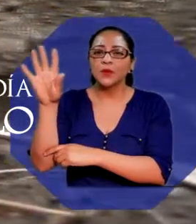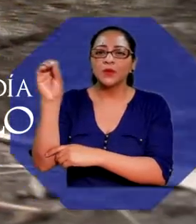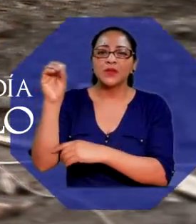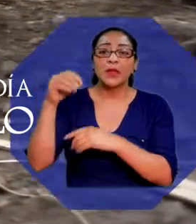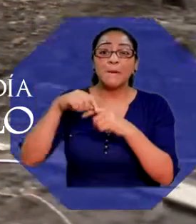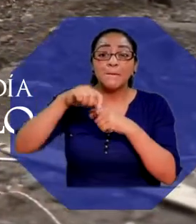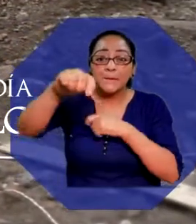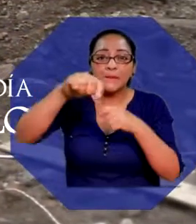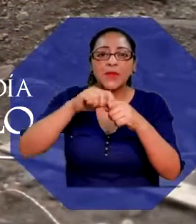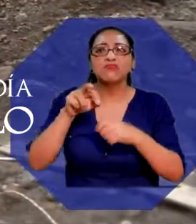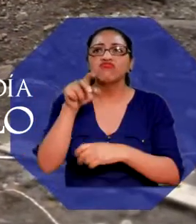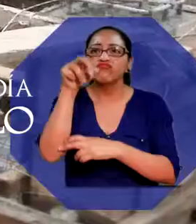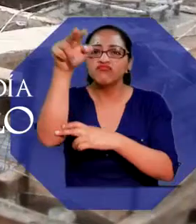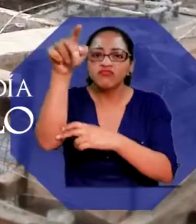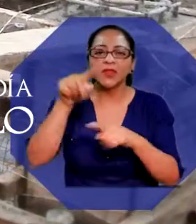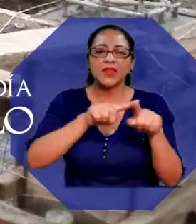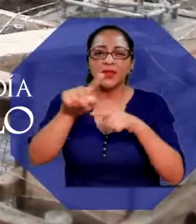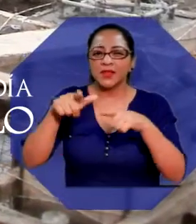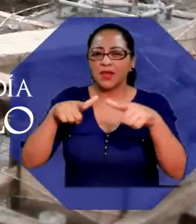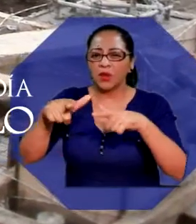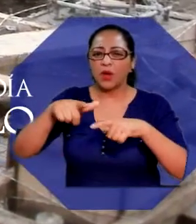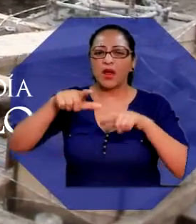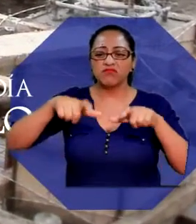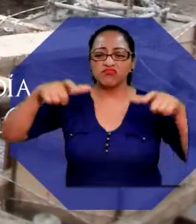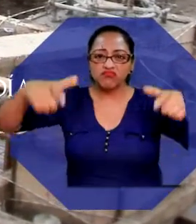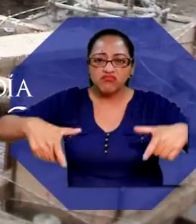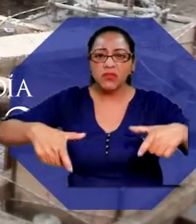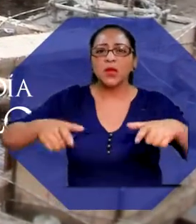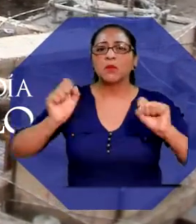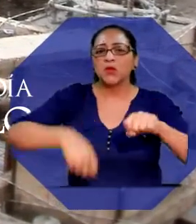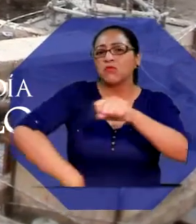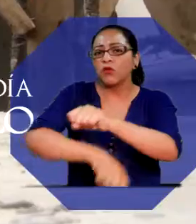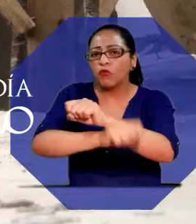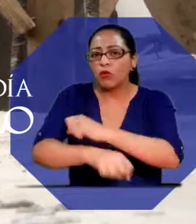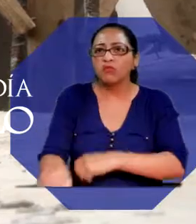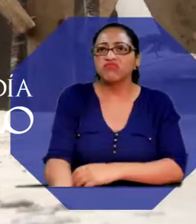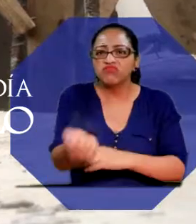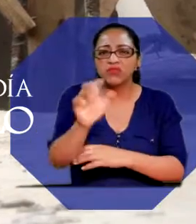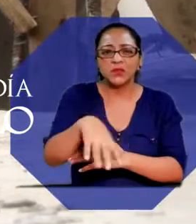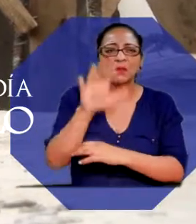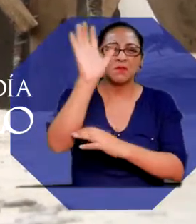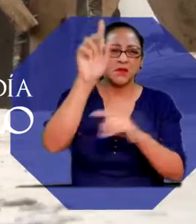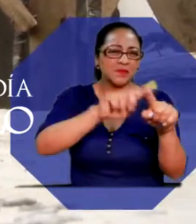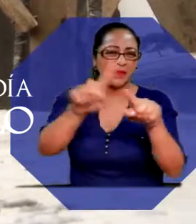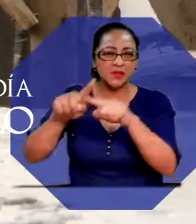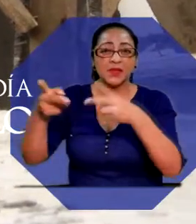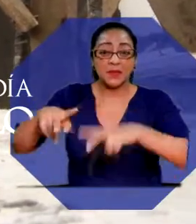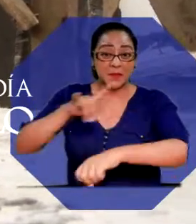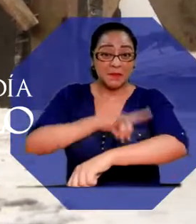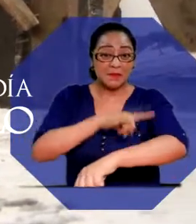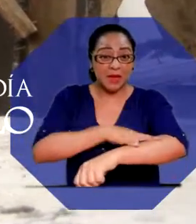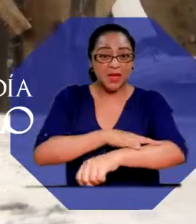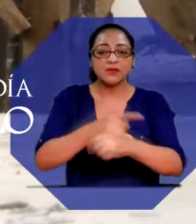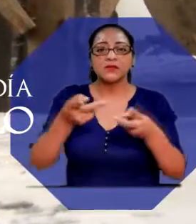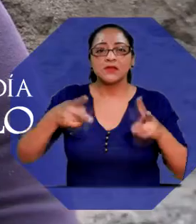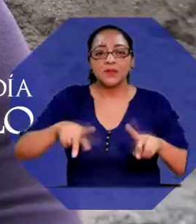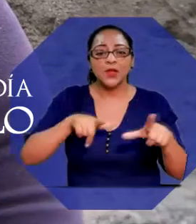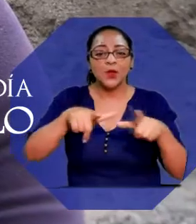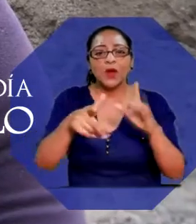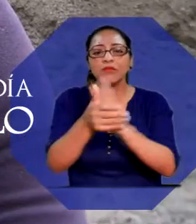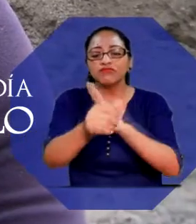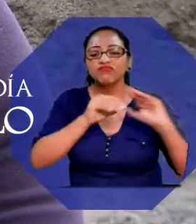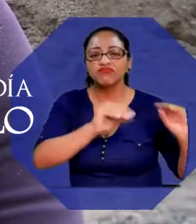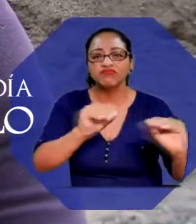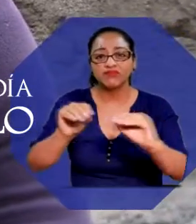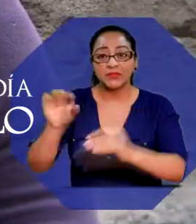con graderíos, cancha de uso múltiple para indoor fútbol, baloncesto y aquavóley, baterías sanitarias y una sala de capacitaciones.